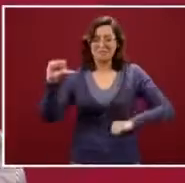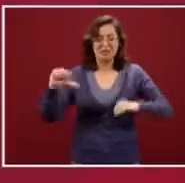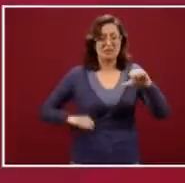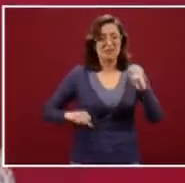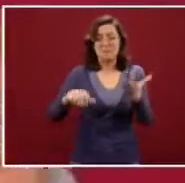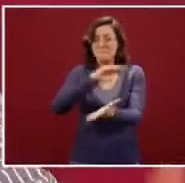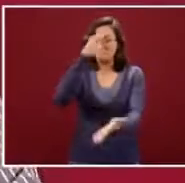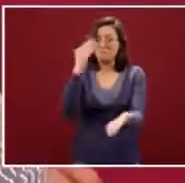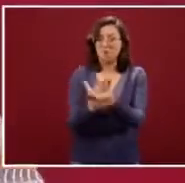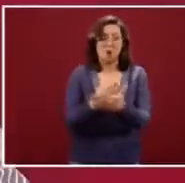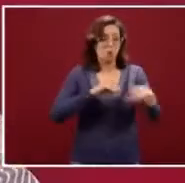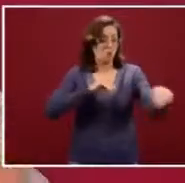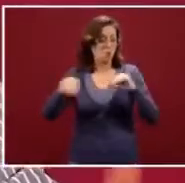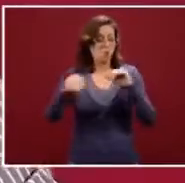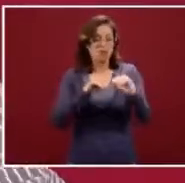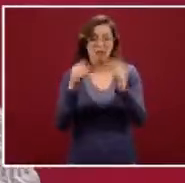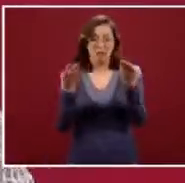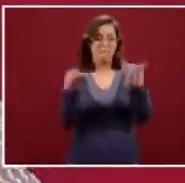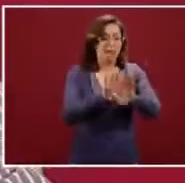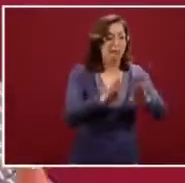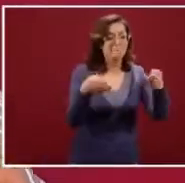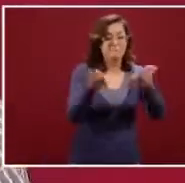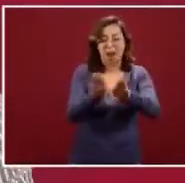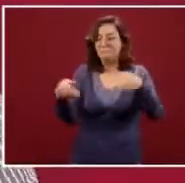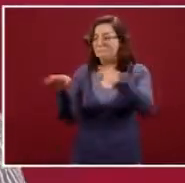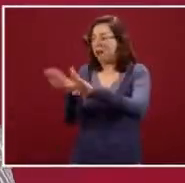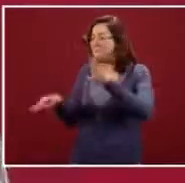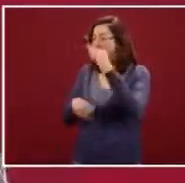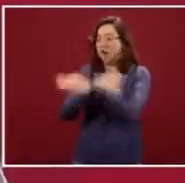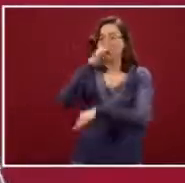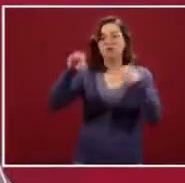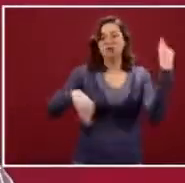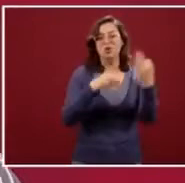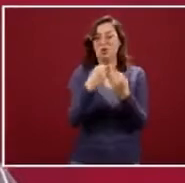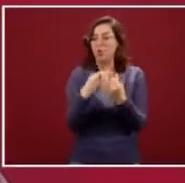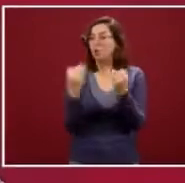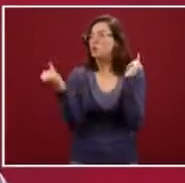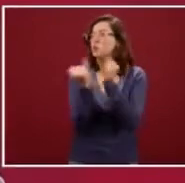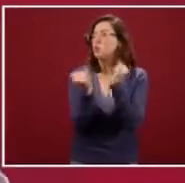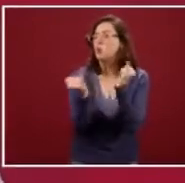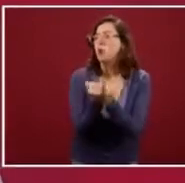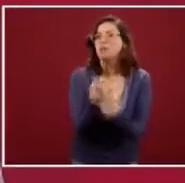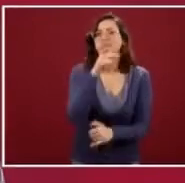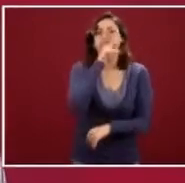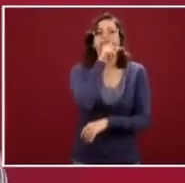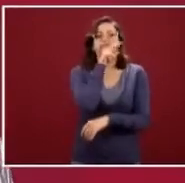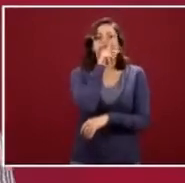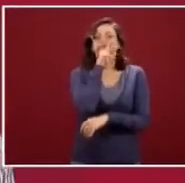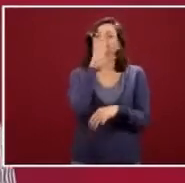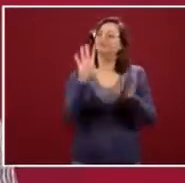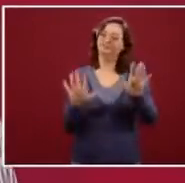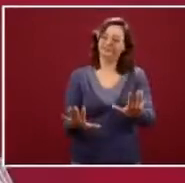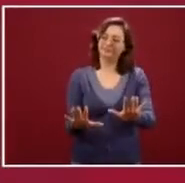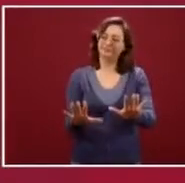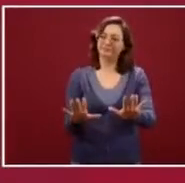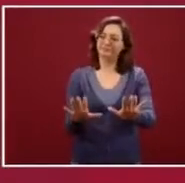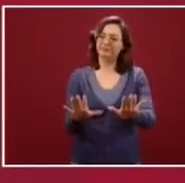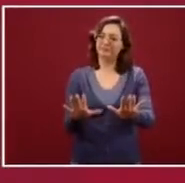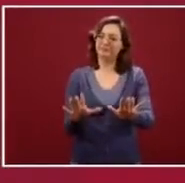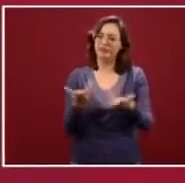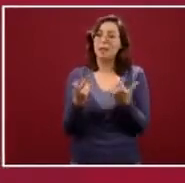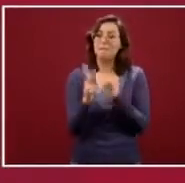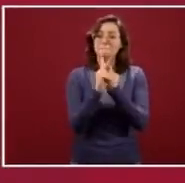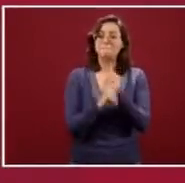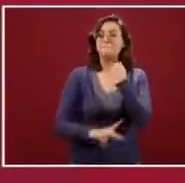movilidad pública, de las actividades económicas, sociales, etcétera. No perdamos de vista que cada país tiene una realidad social